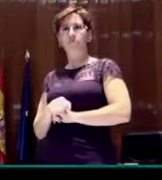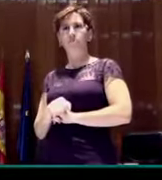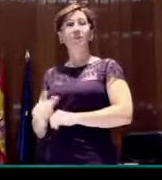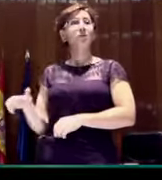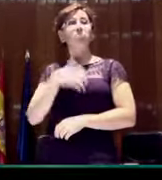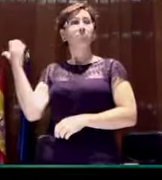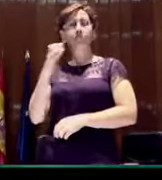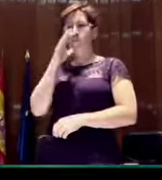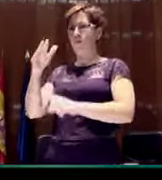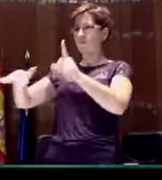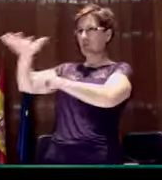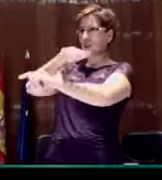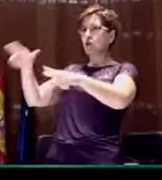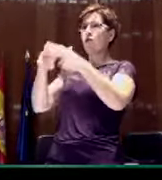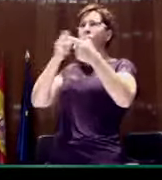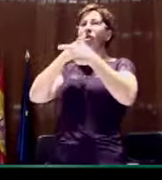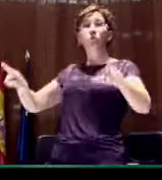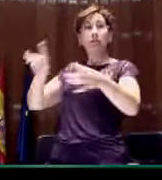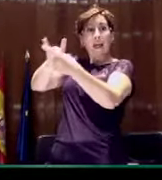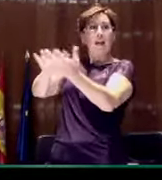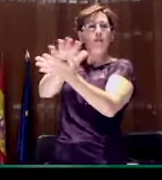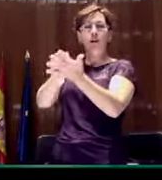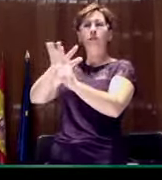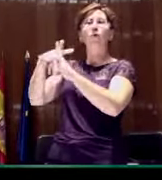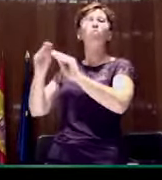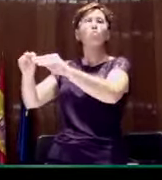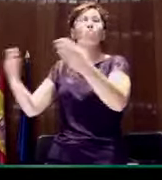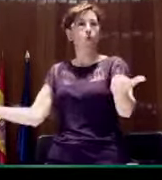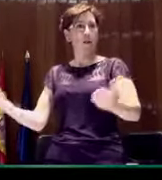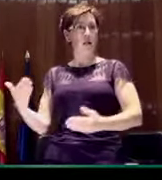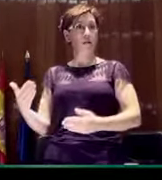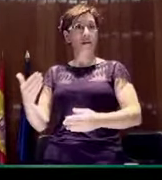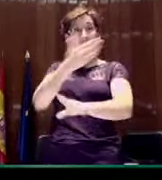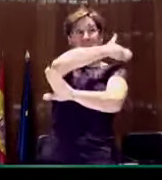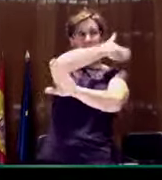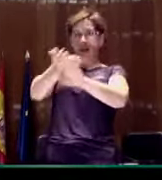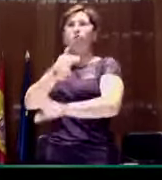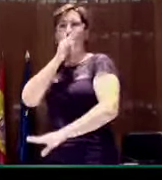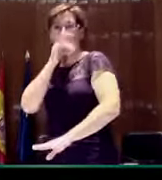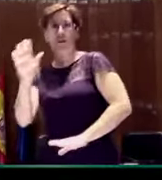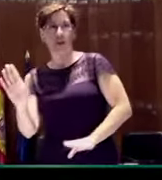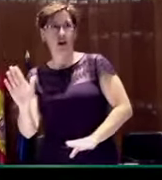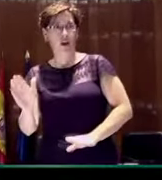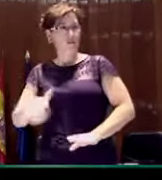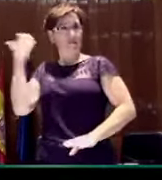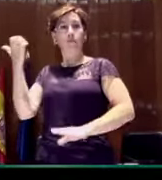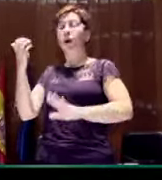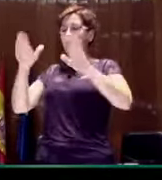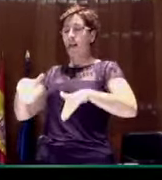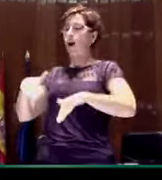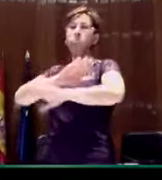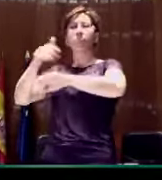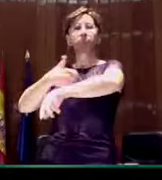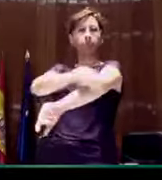indignado de la situación sociolingüística en la que vivía la lengua de signos, y todavía sigo indignado, la verdad, y esa indignación pues me hizo actuar en la medida